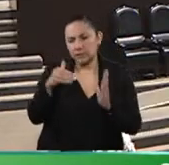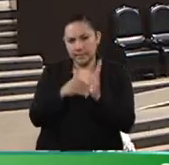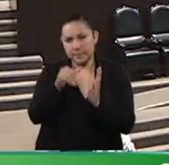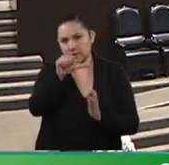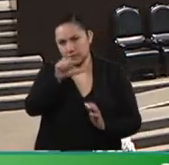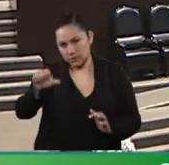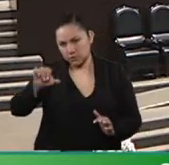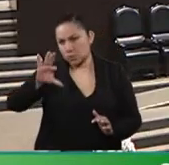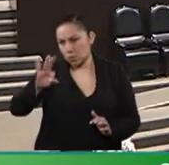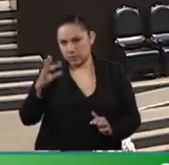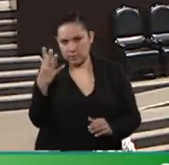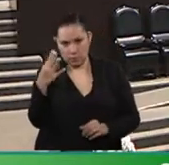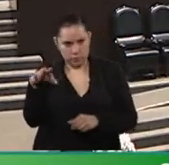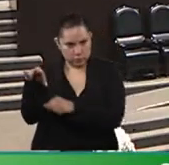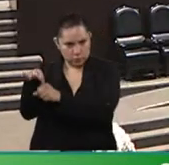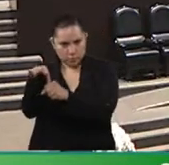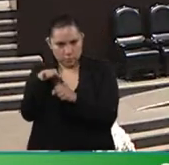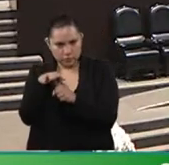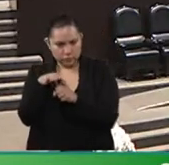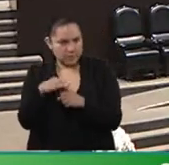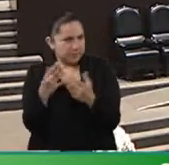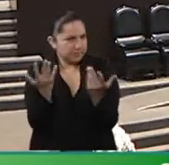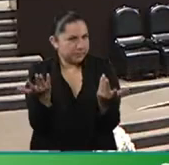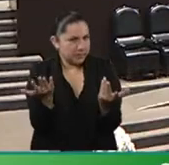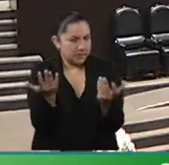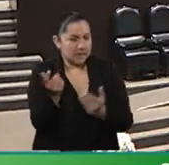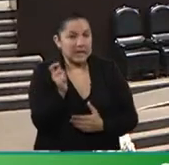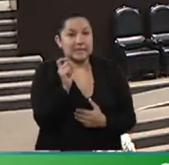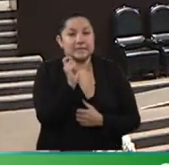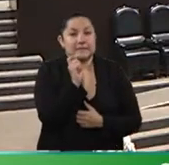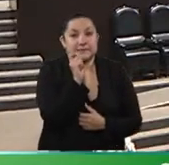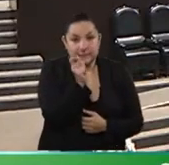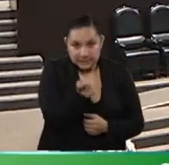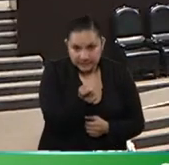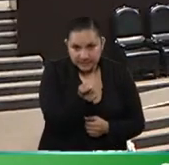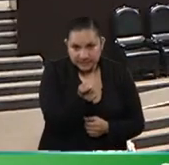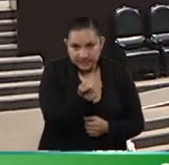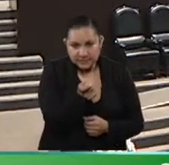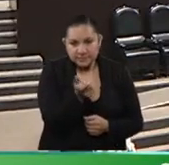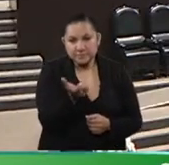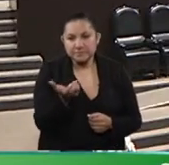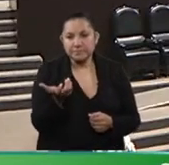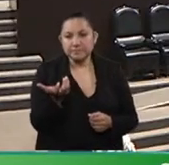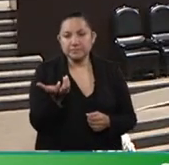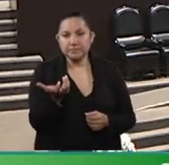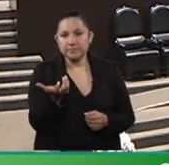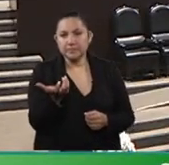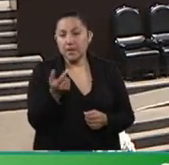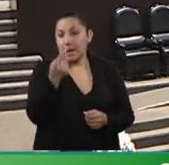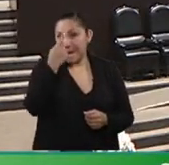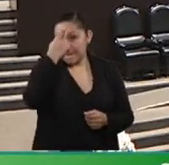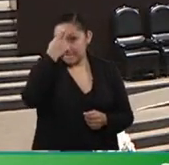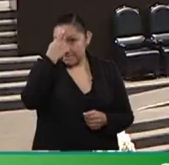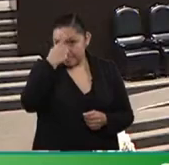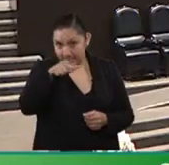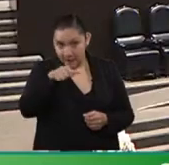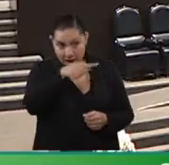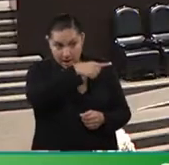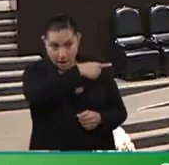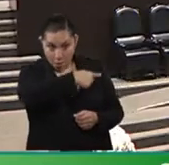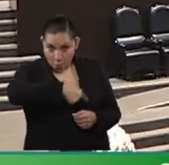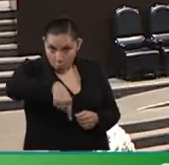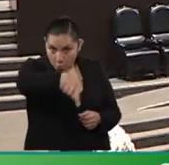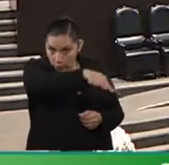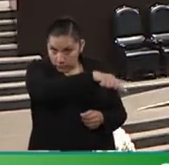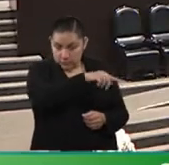24644 votos Es decir para que ustedes tengan